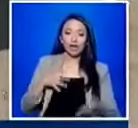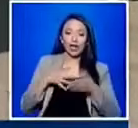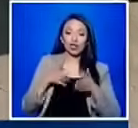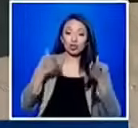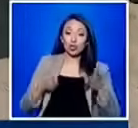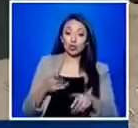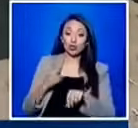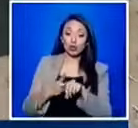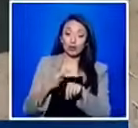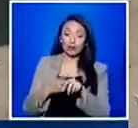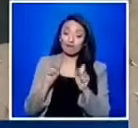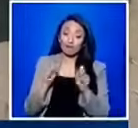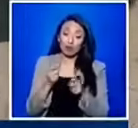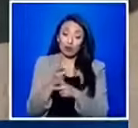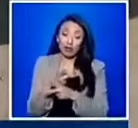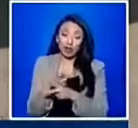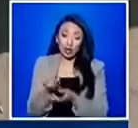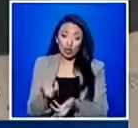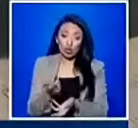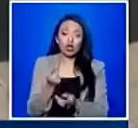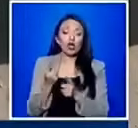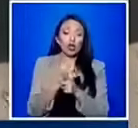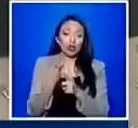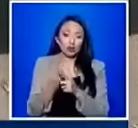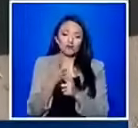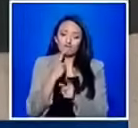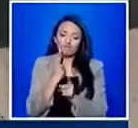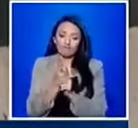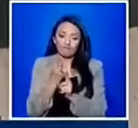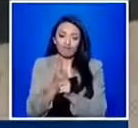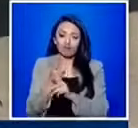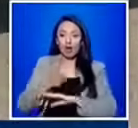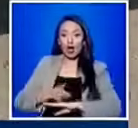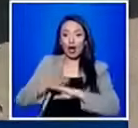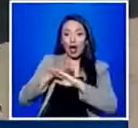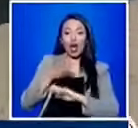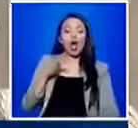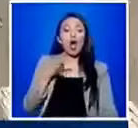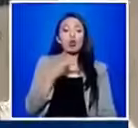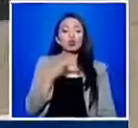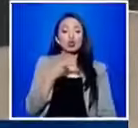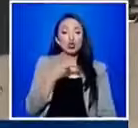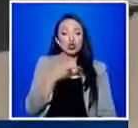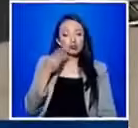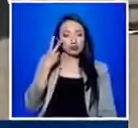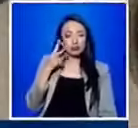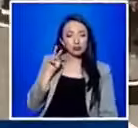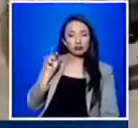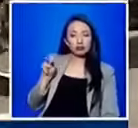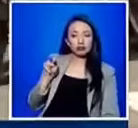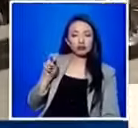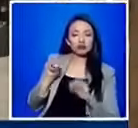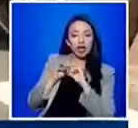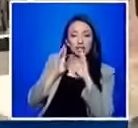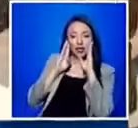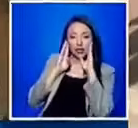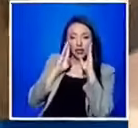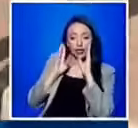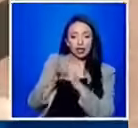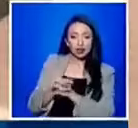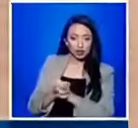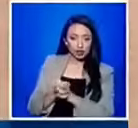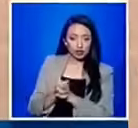vuelven blanco de la delincuencia, y eso pues ha permitido pues a las autoridades como que ponerle un poco más de cuidado a la